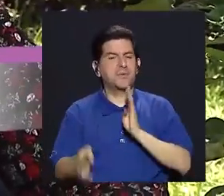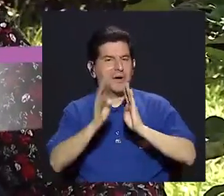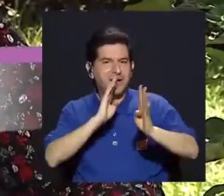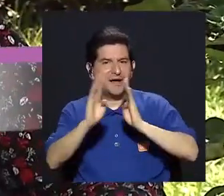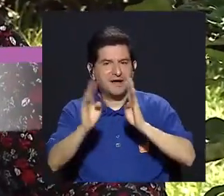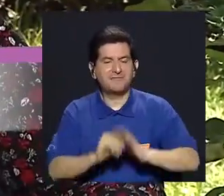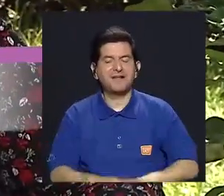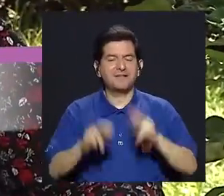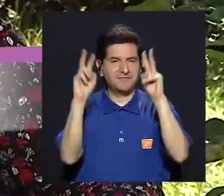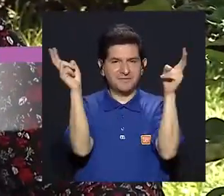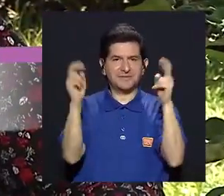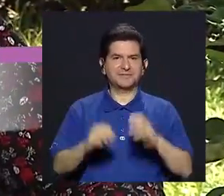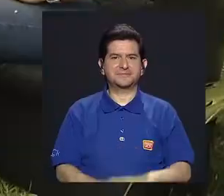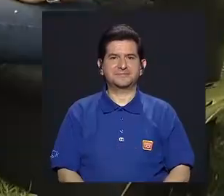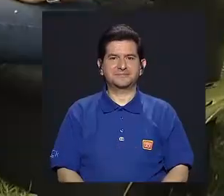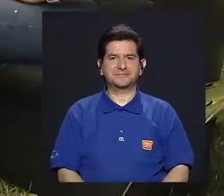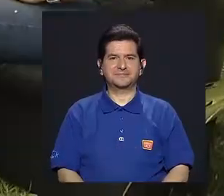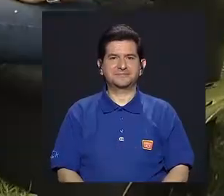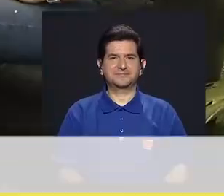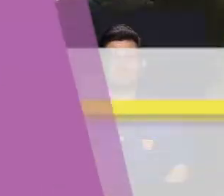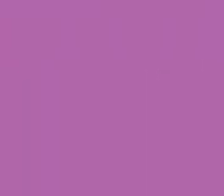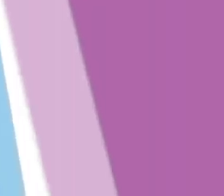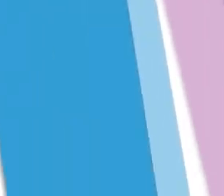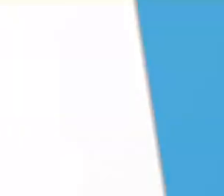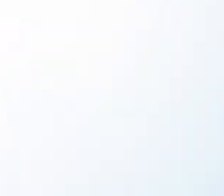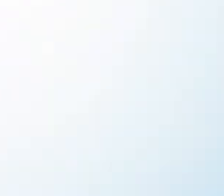para conversar más de este tema